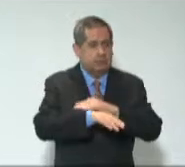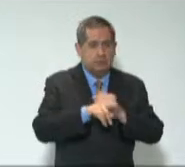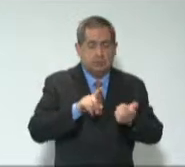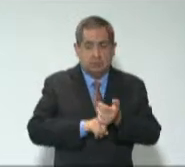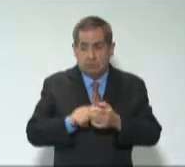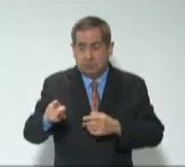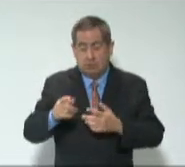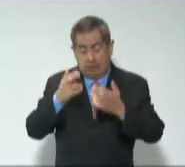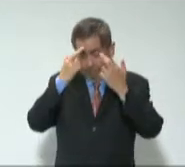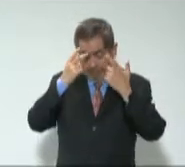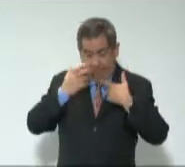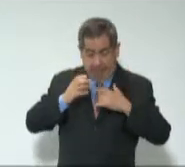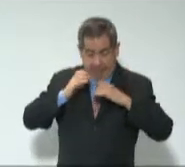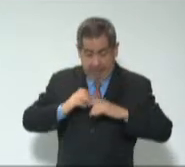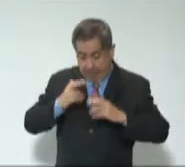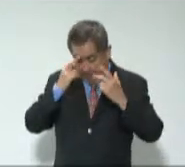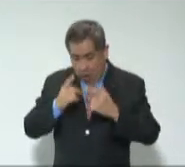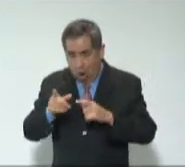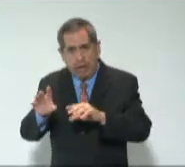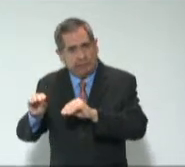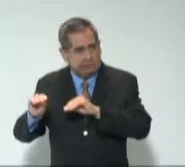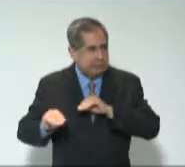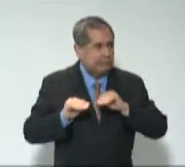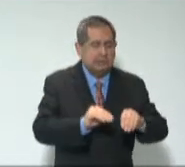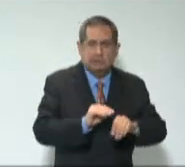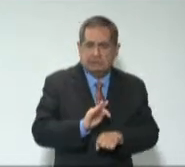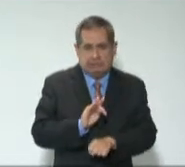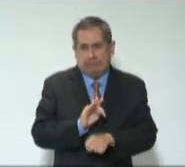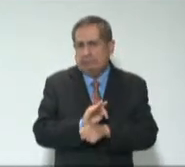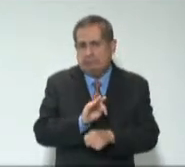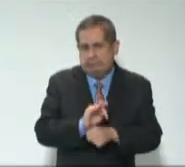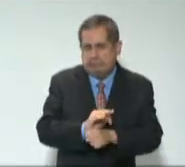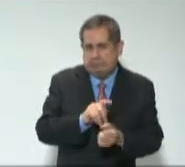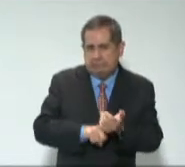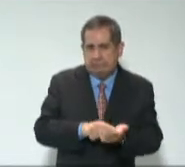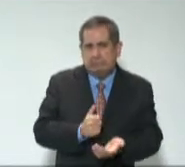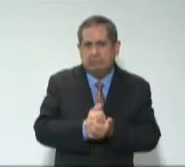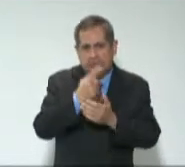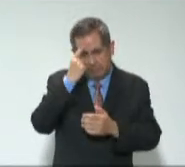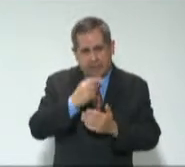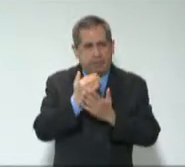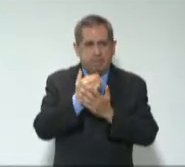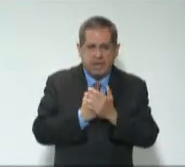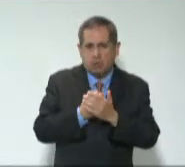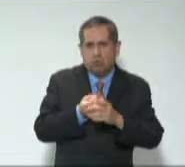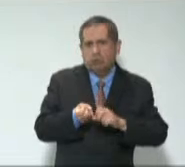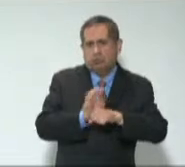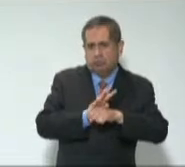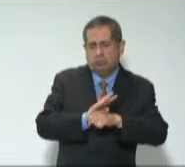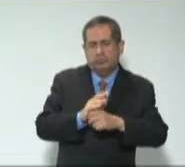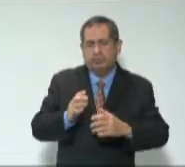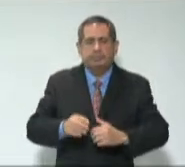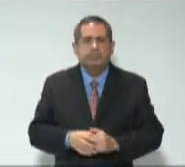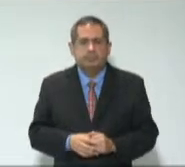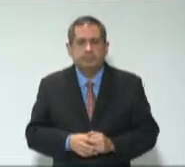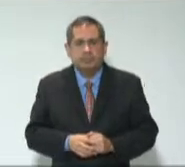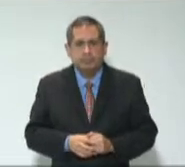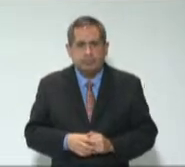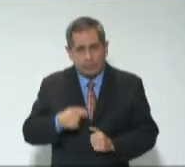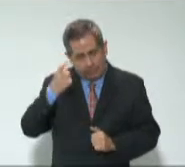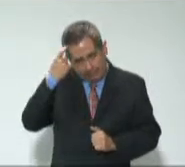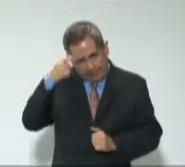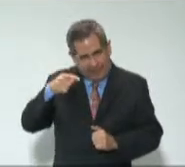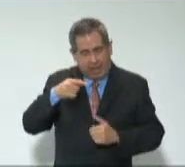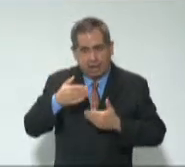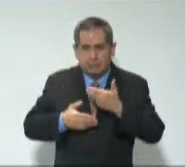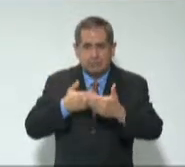descompensan y con eso protegerlo para el eh contra el sarscov 2 en ese sentido se trata de avanzar hacia